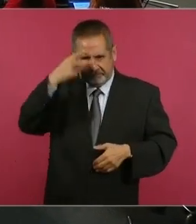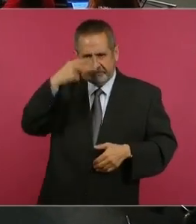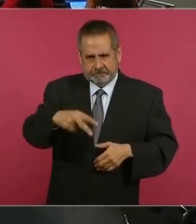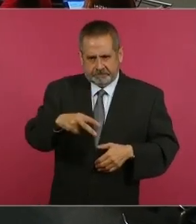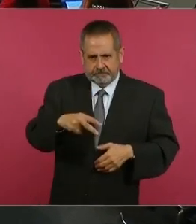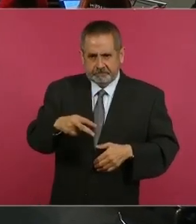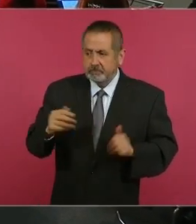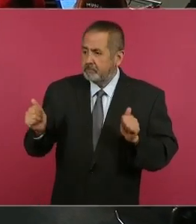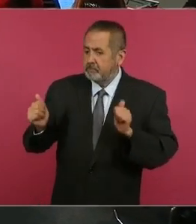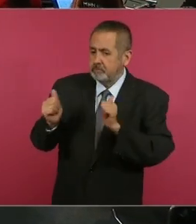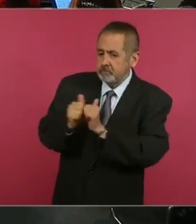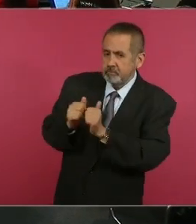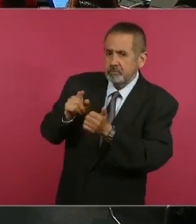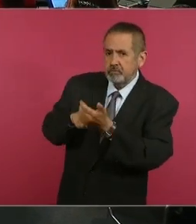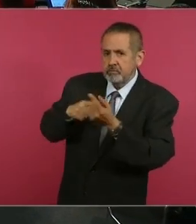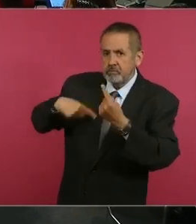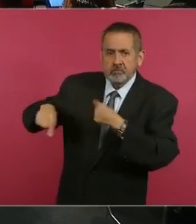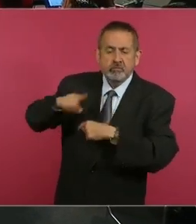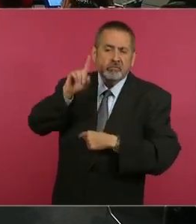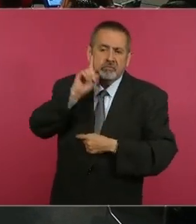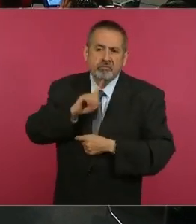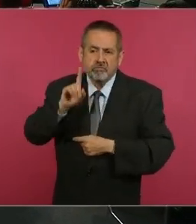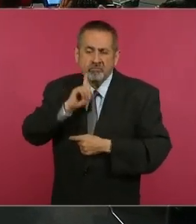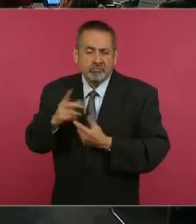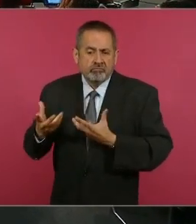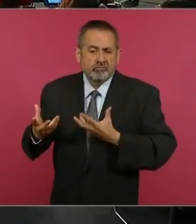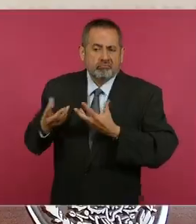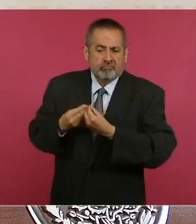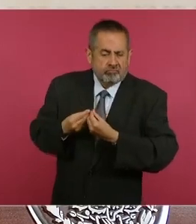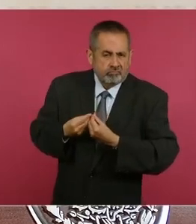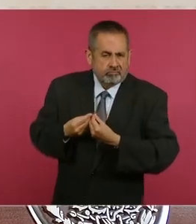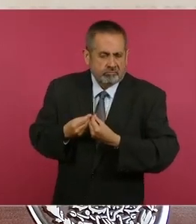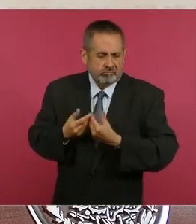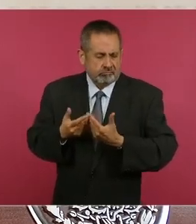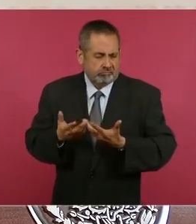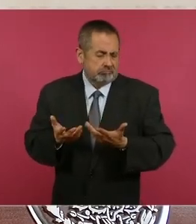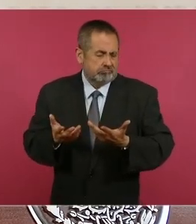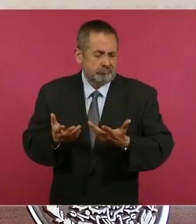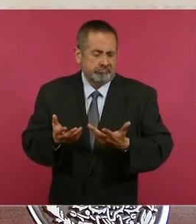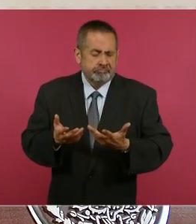tengo la encomienda de presidente de la República,